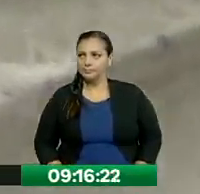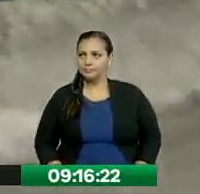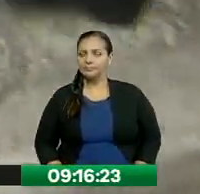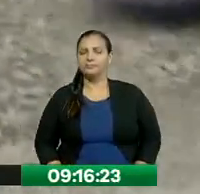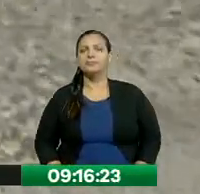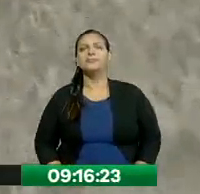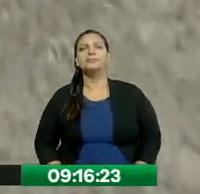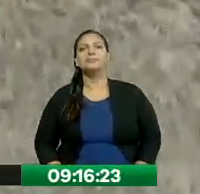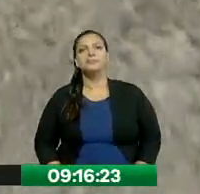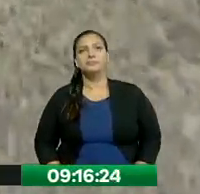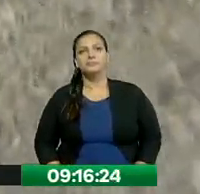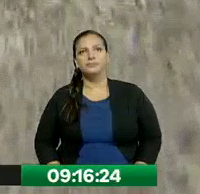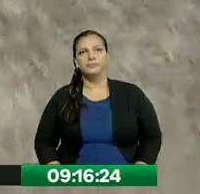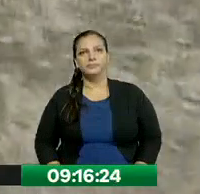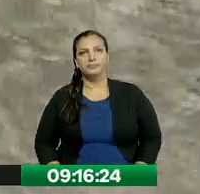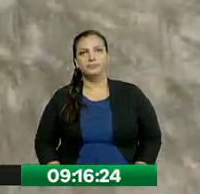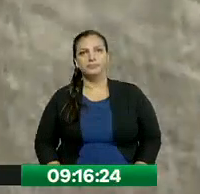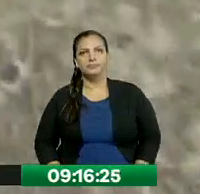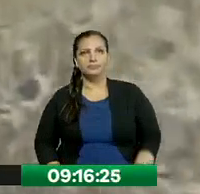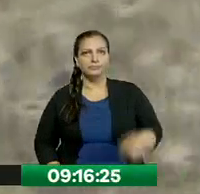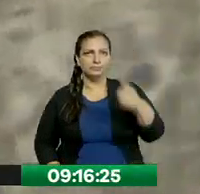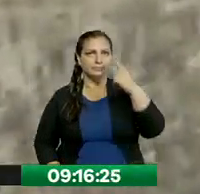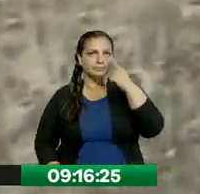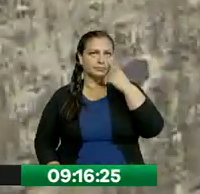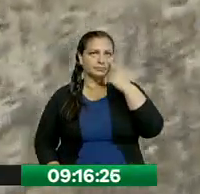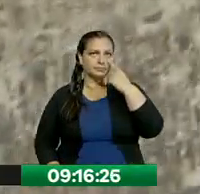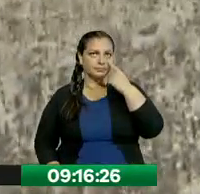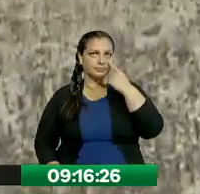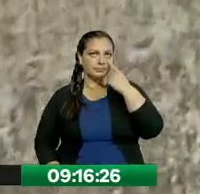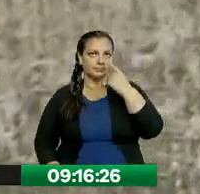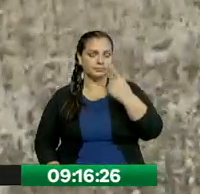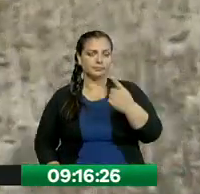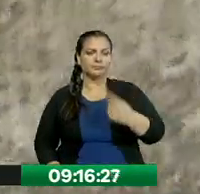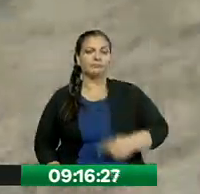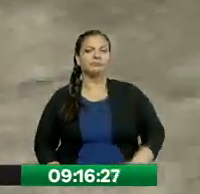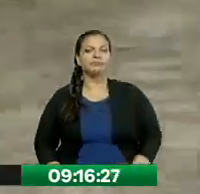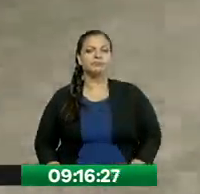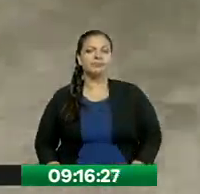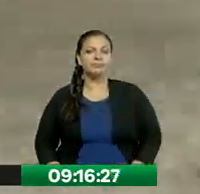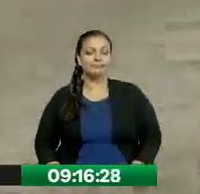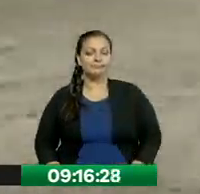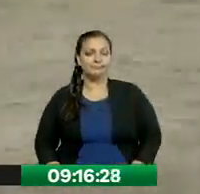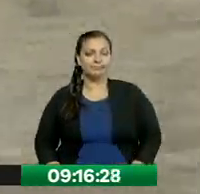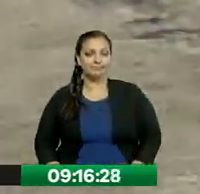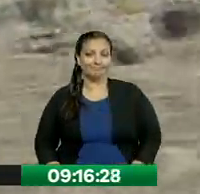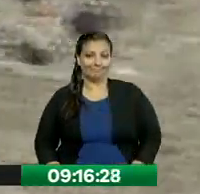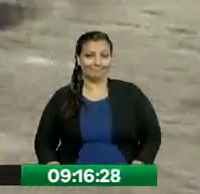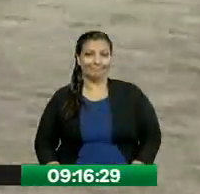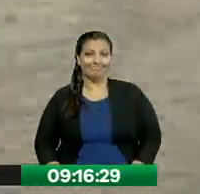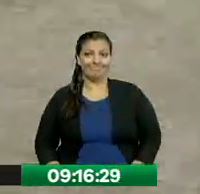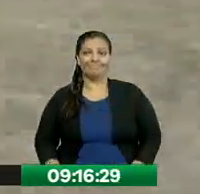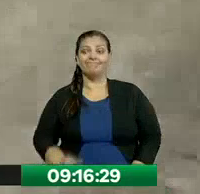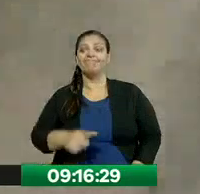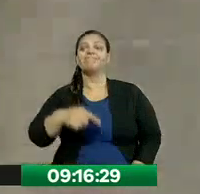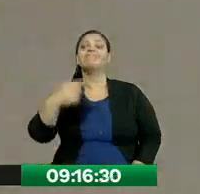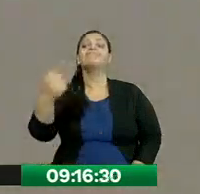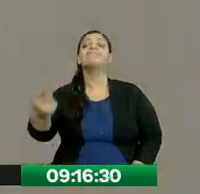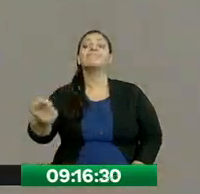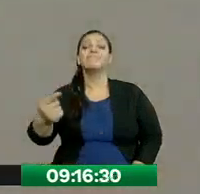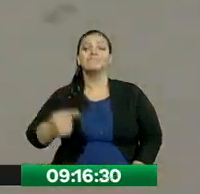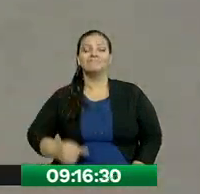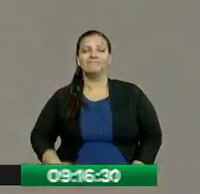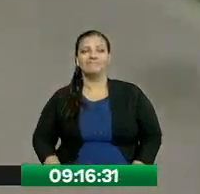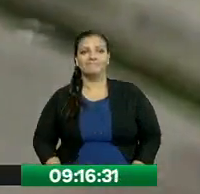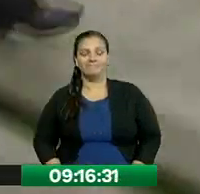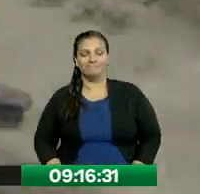tuberías que viene. Por acá, por el otro lado, tenemos también la presencia de otra de las tuberías